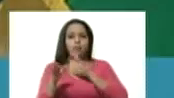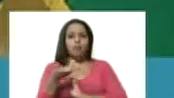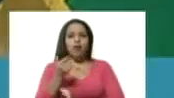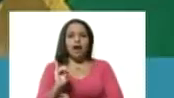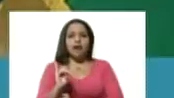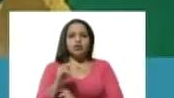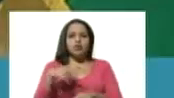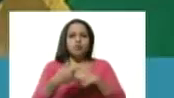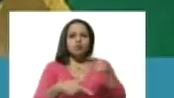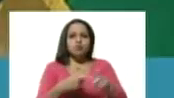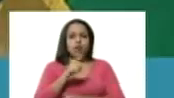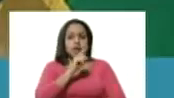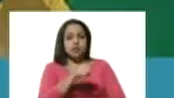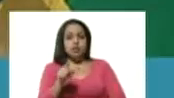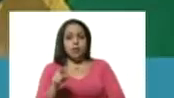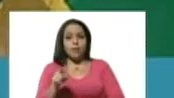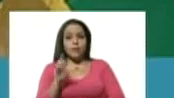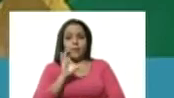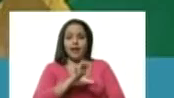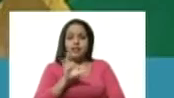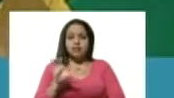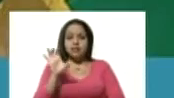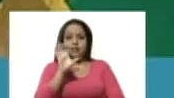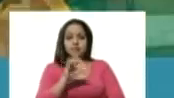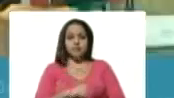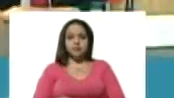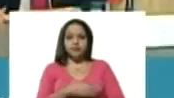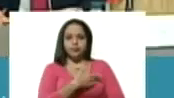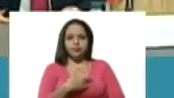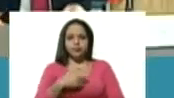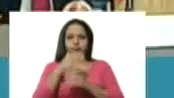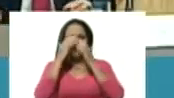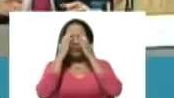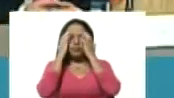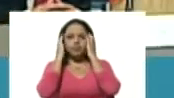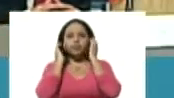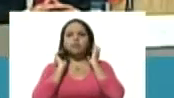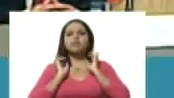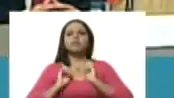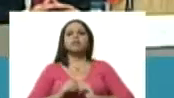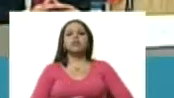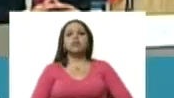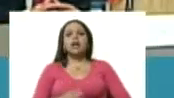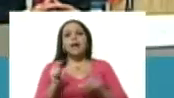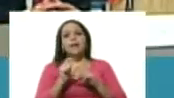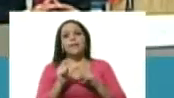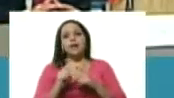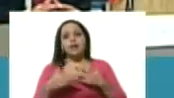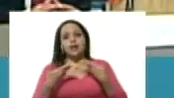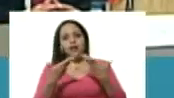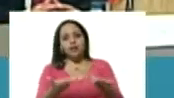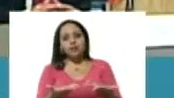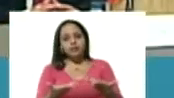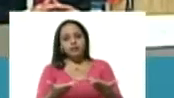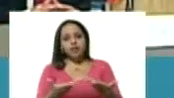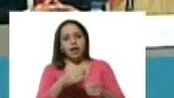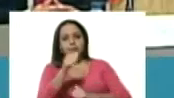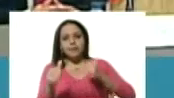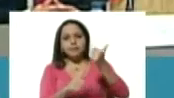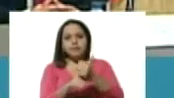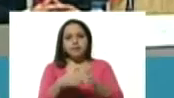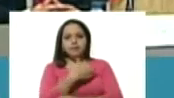en esos países. Yo quisiera darle la palabra al vicepresidente de Economía,